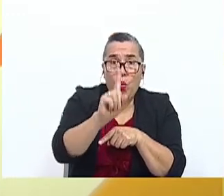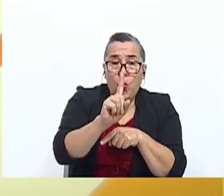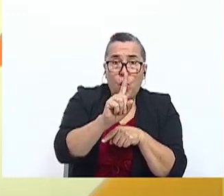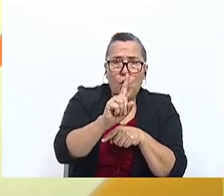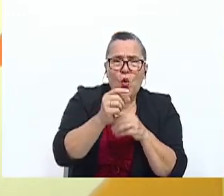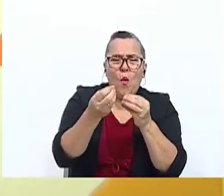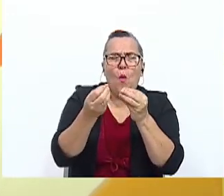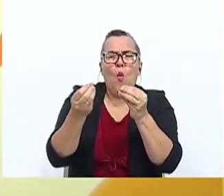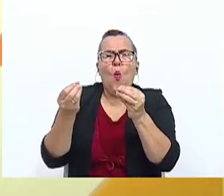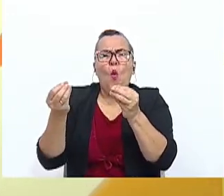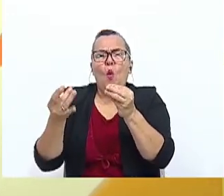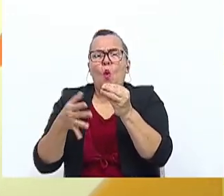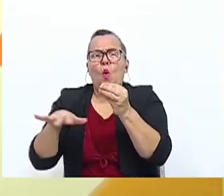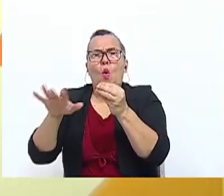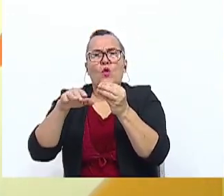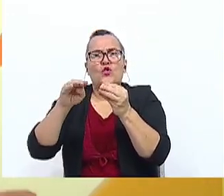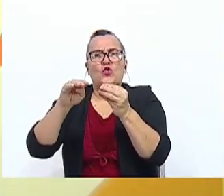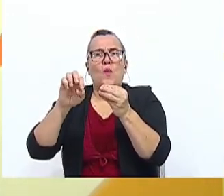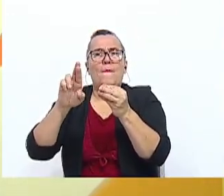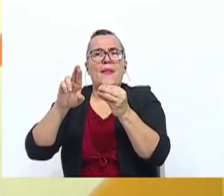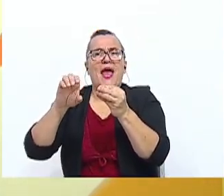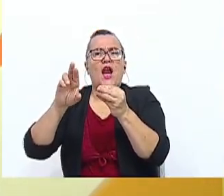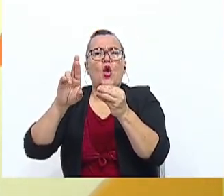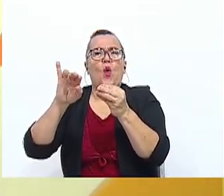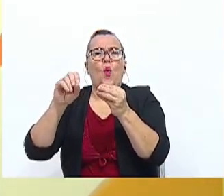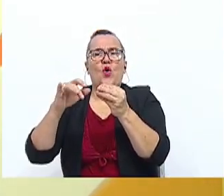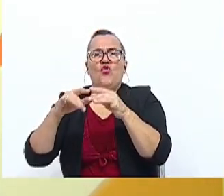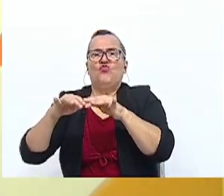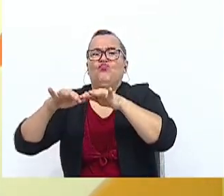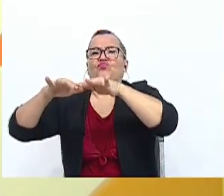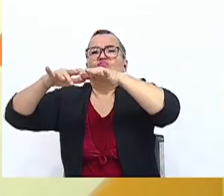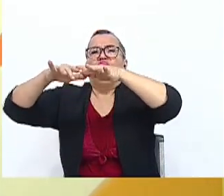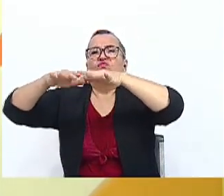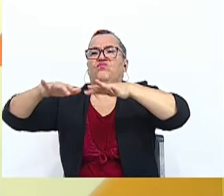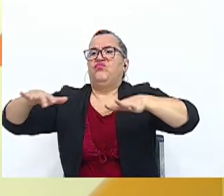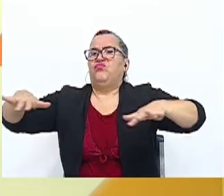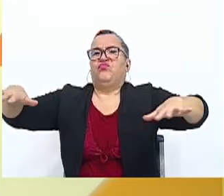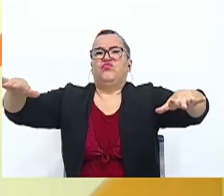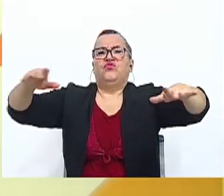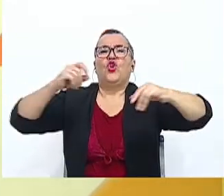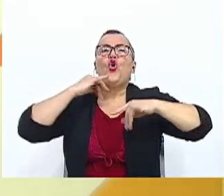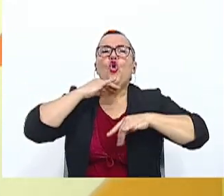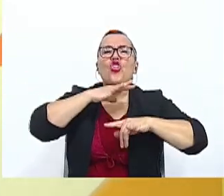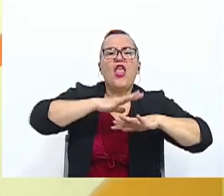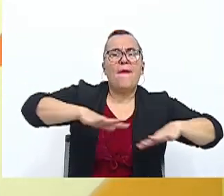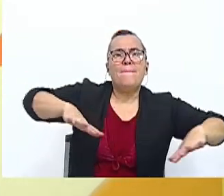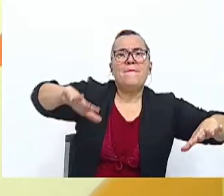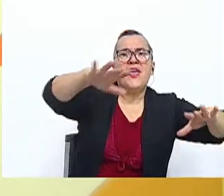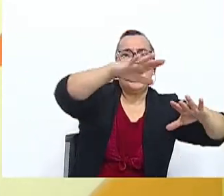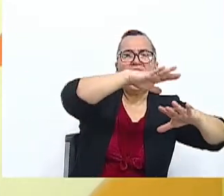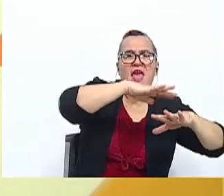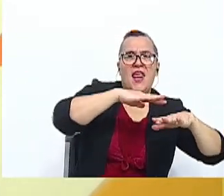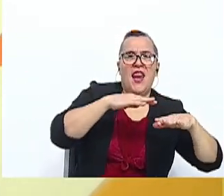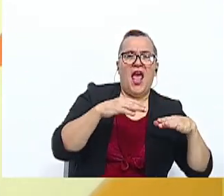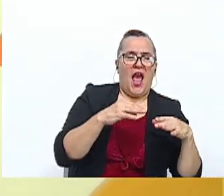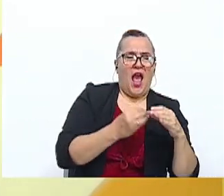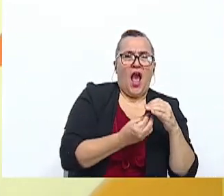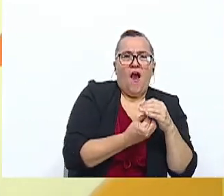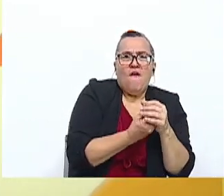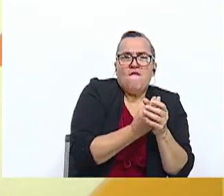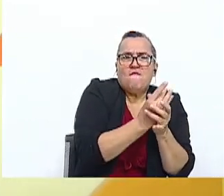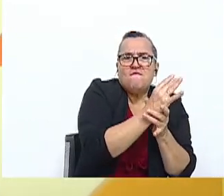gramos de mercurio. ¿Cuántos creen ustedes que llega al ambiente y que nos contamina la flora, la fauna